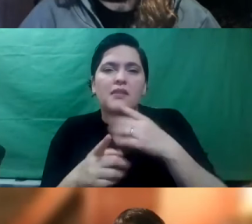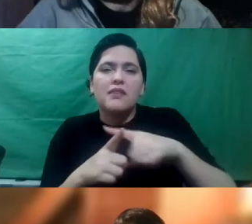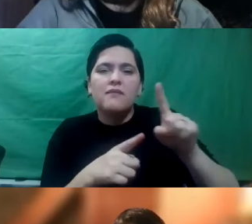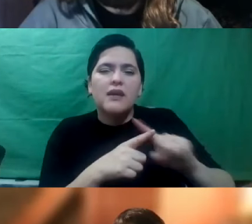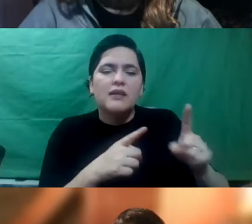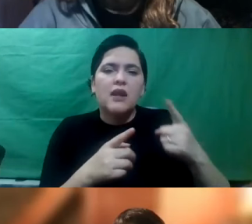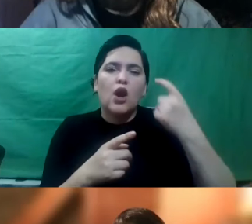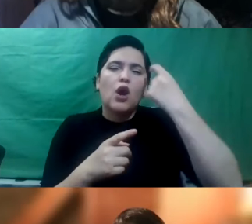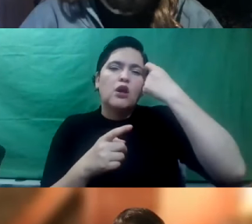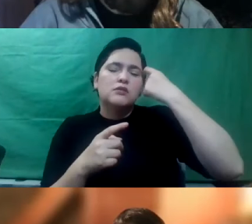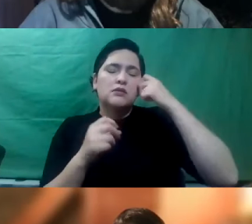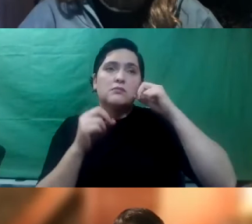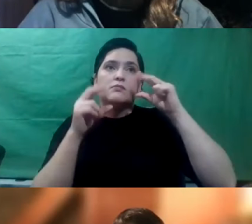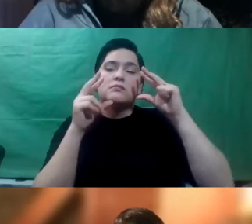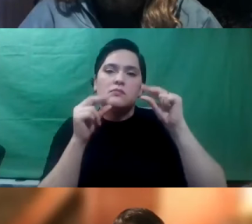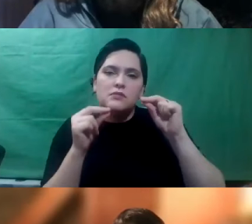respectivos registros neuronales.